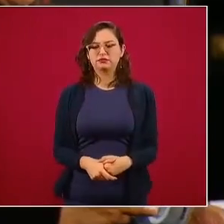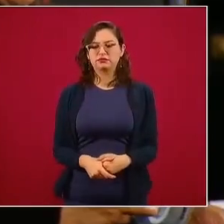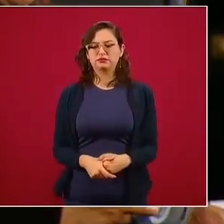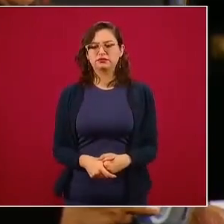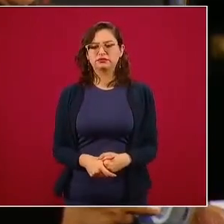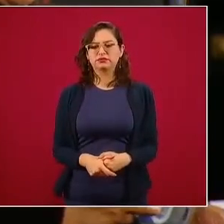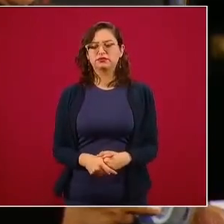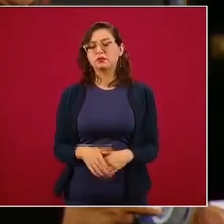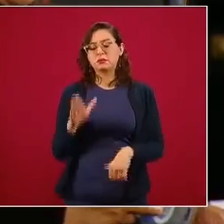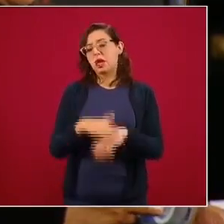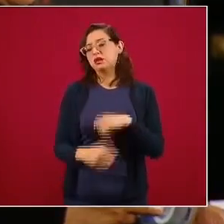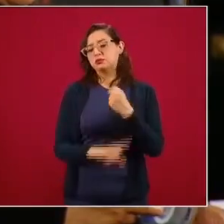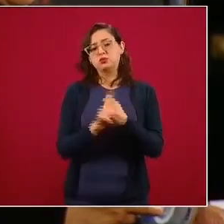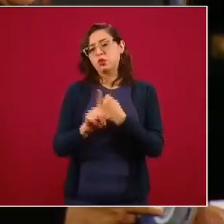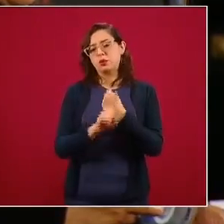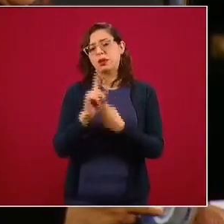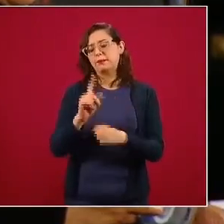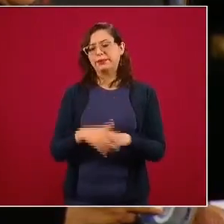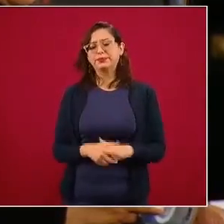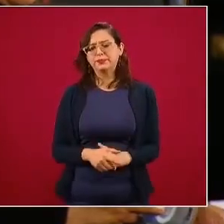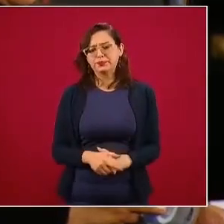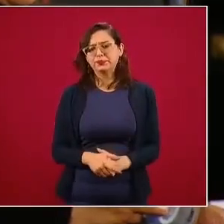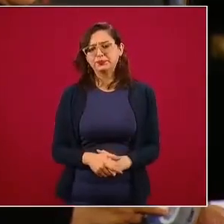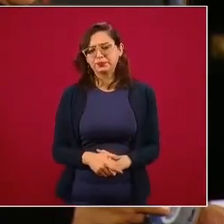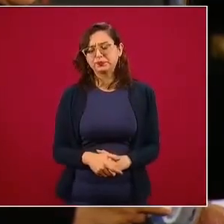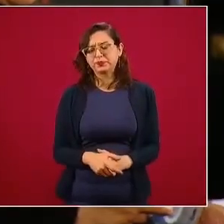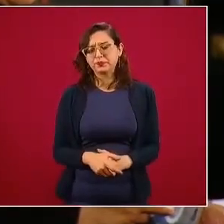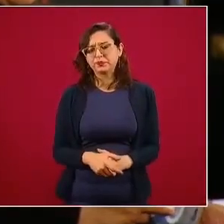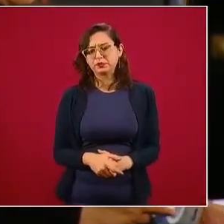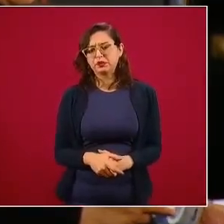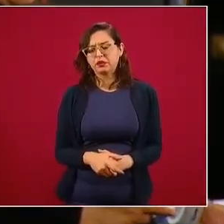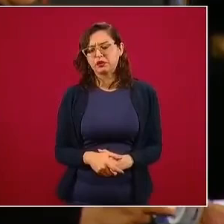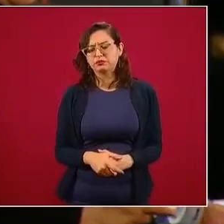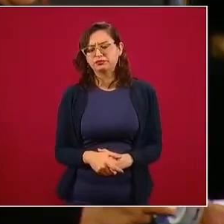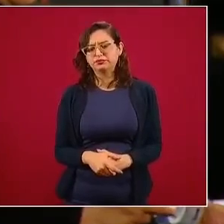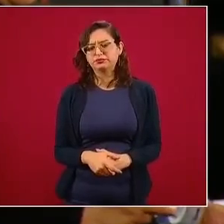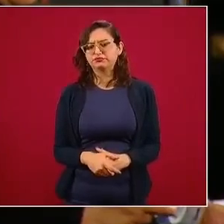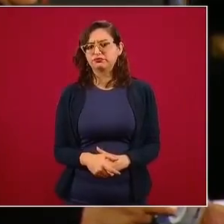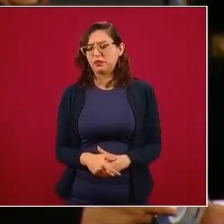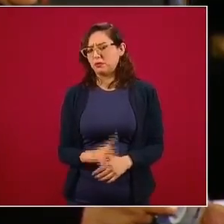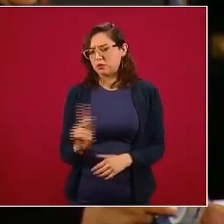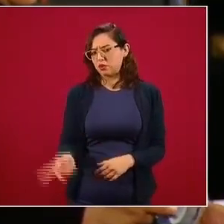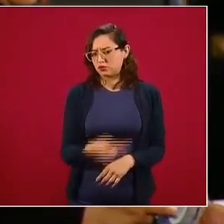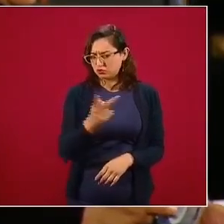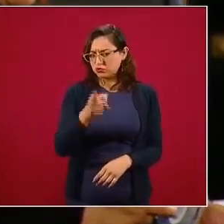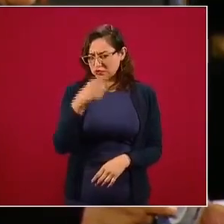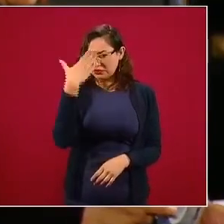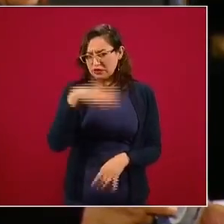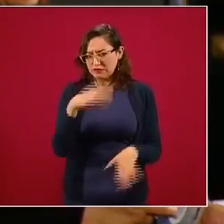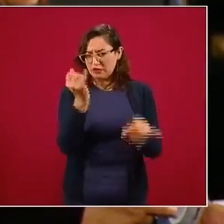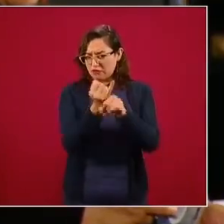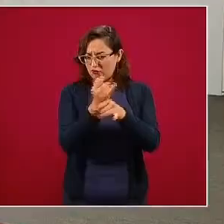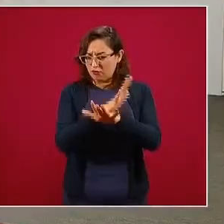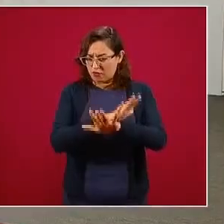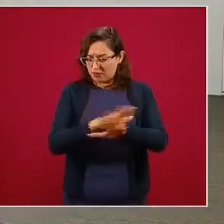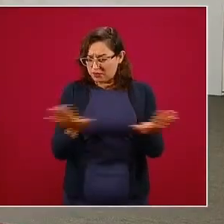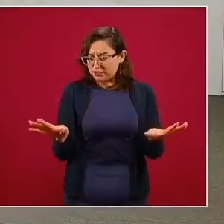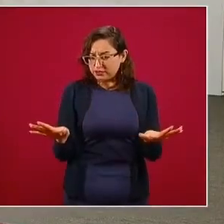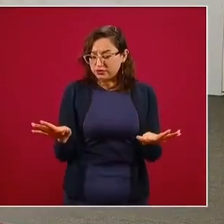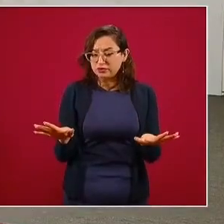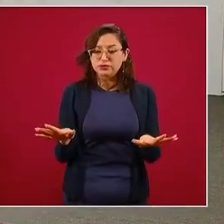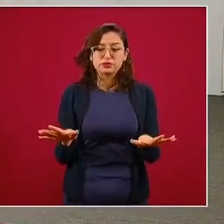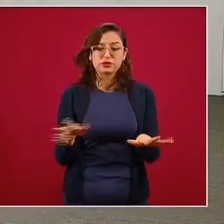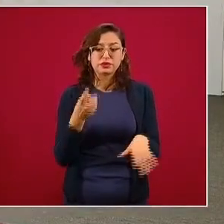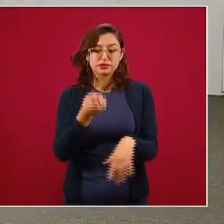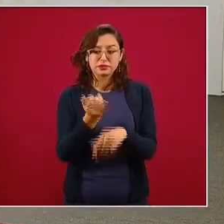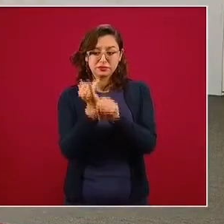generaría otros problemas. Entonces, la pregunta es si ustedes tienen información de esto, de